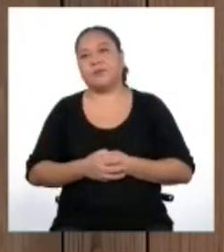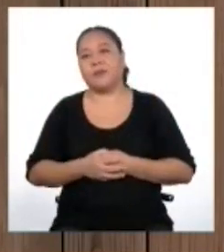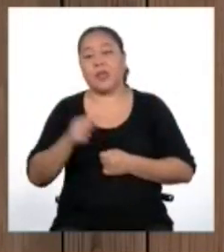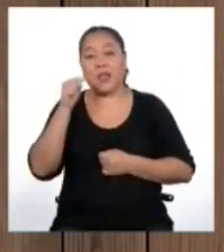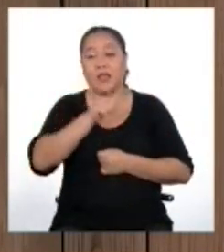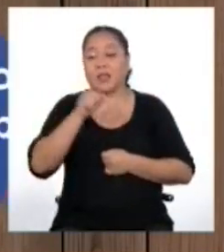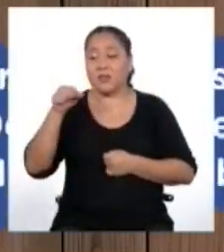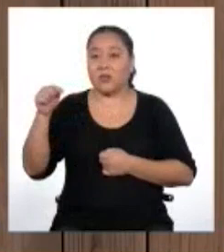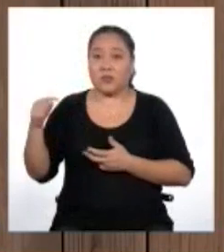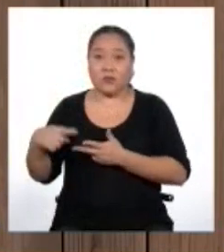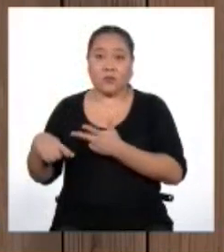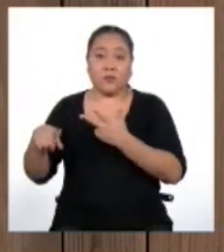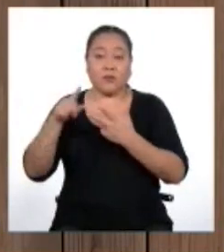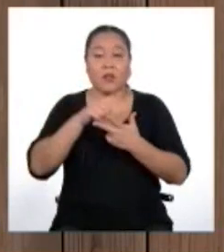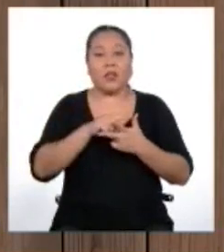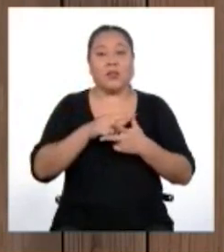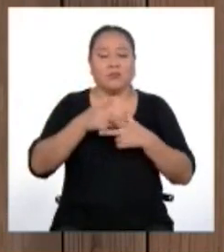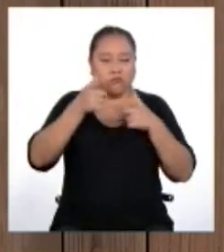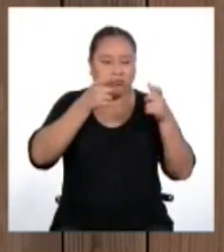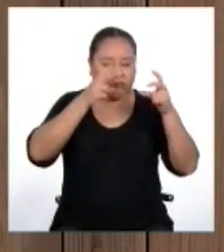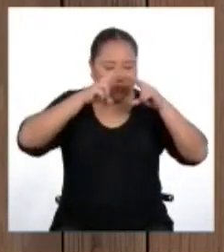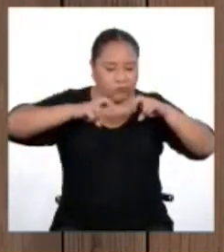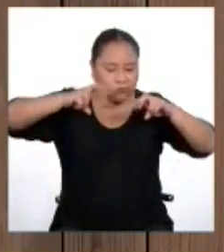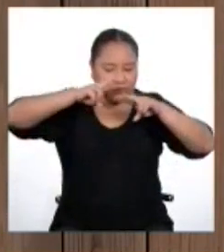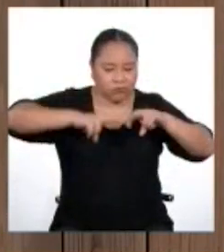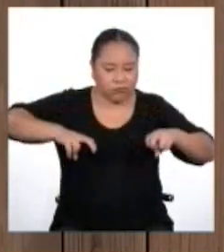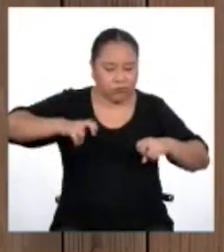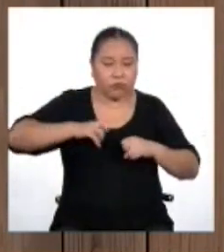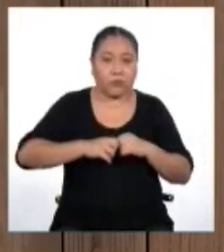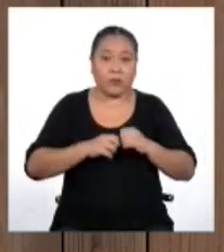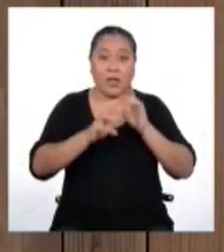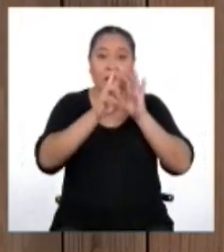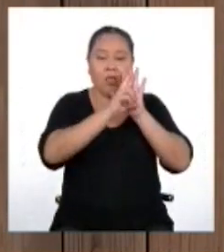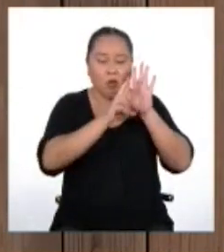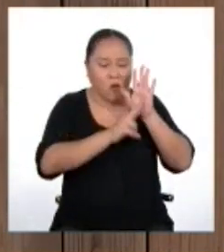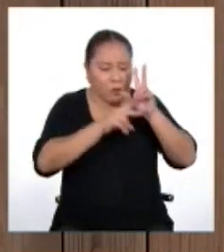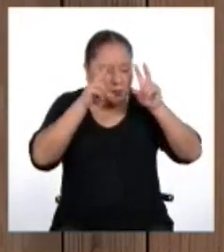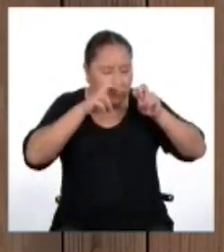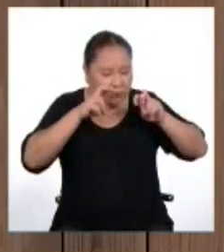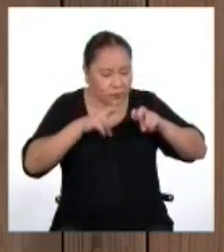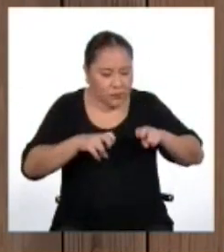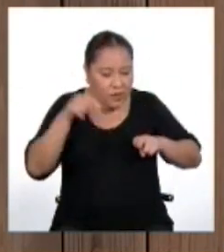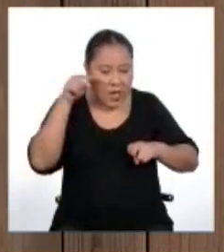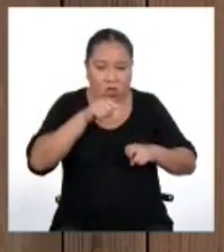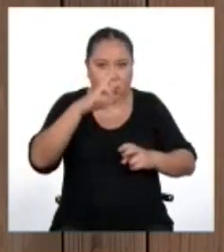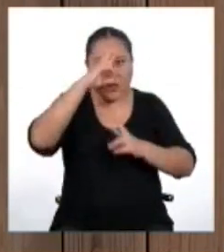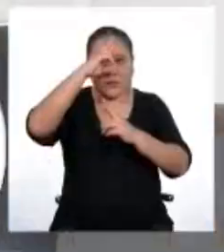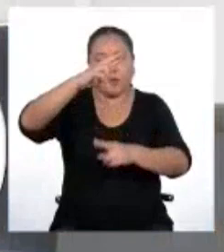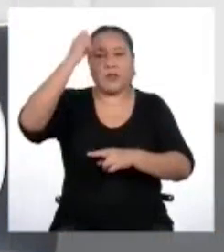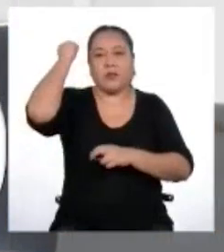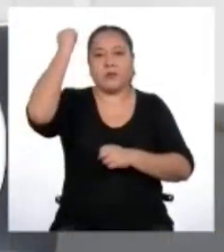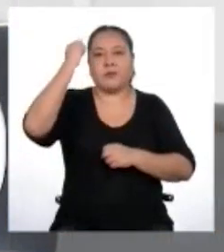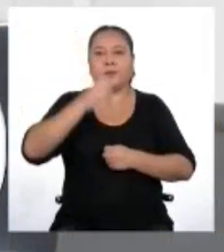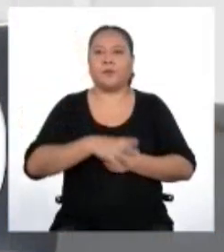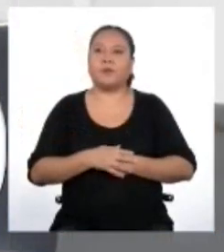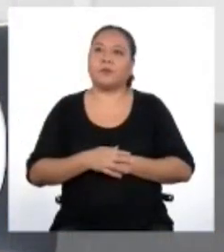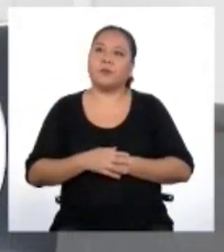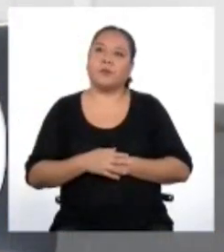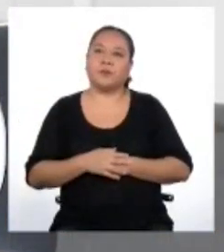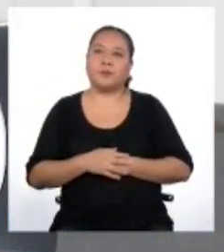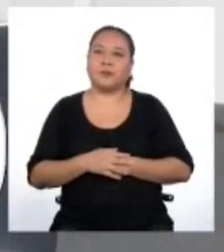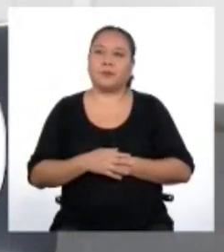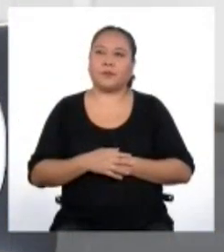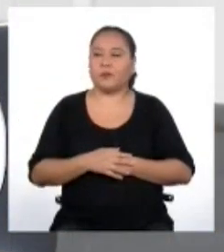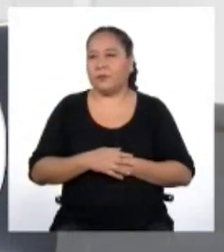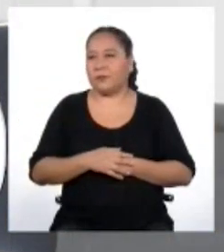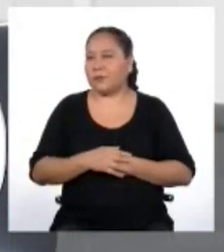se encargan de analizar aquellas medidas que puedan afectar el cumplimiento de todos nuestros derechos. Pero,